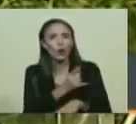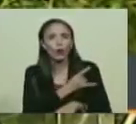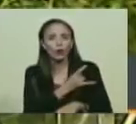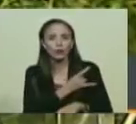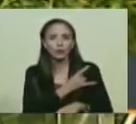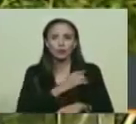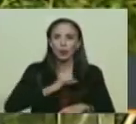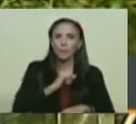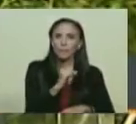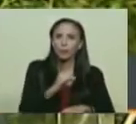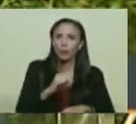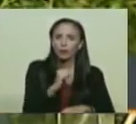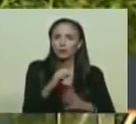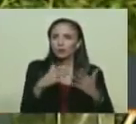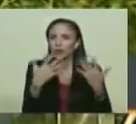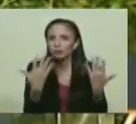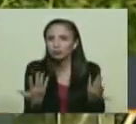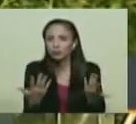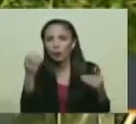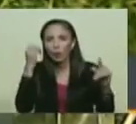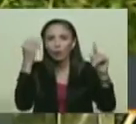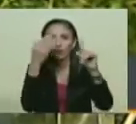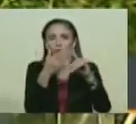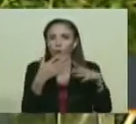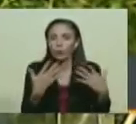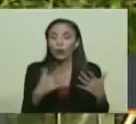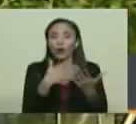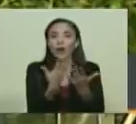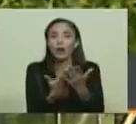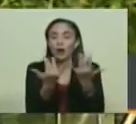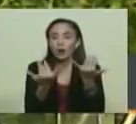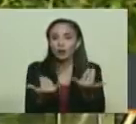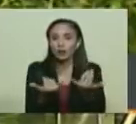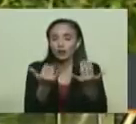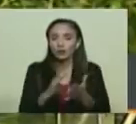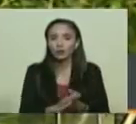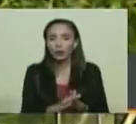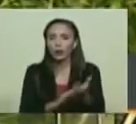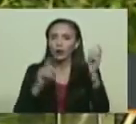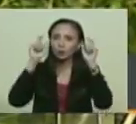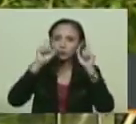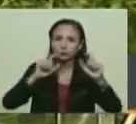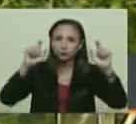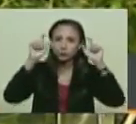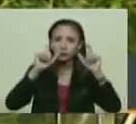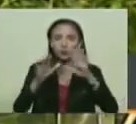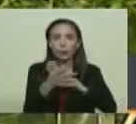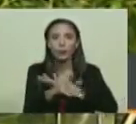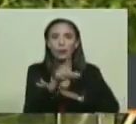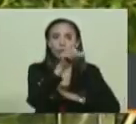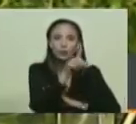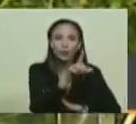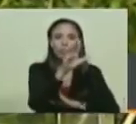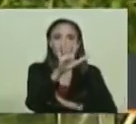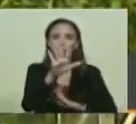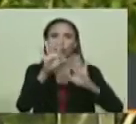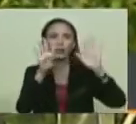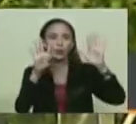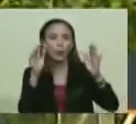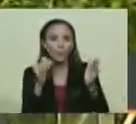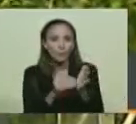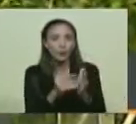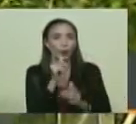Experimental de la Seguridad, que hasta la fecha ha formado más de 159 mil hombres y